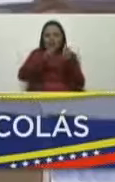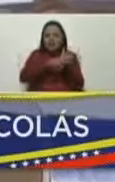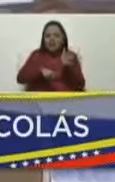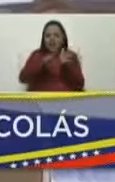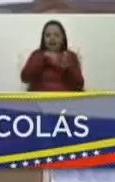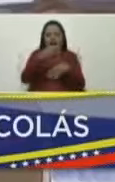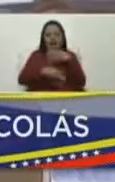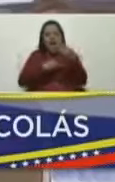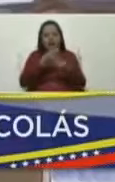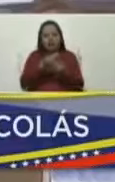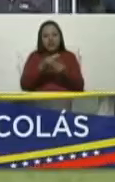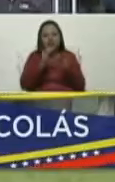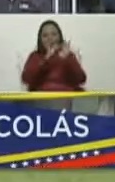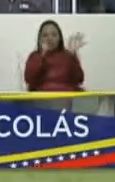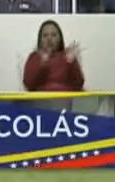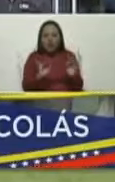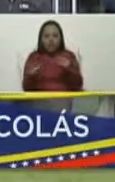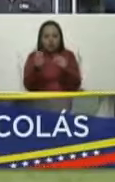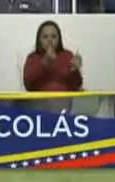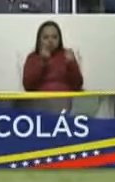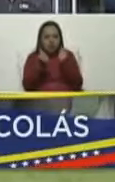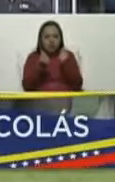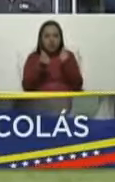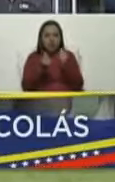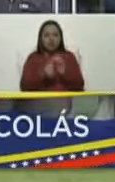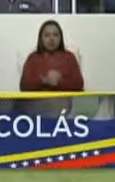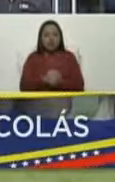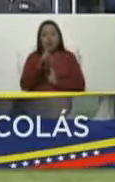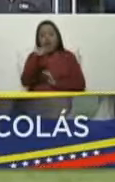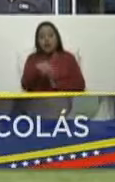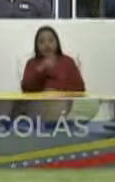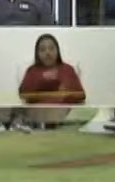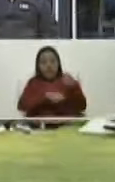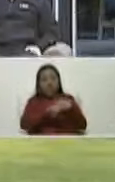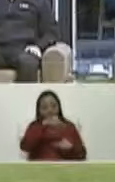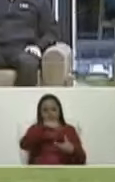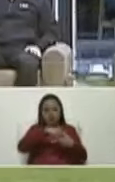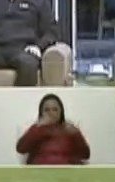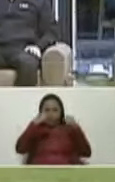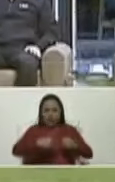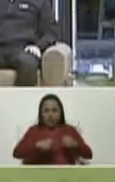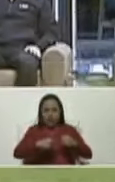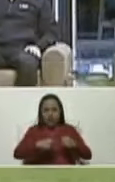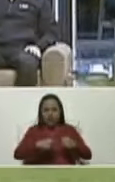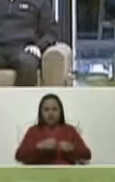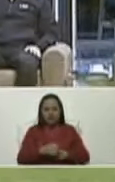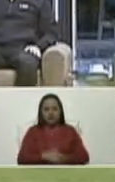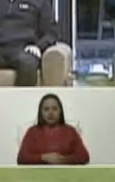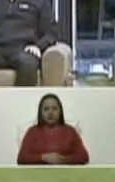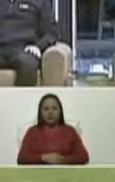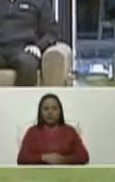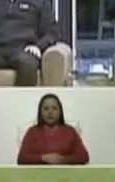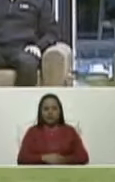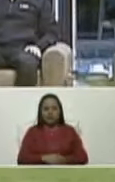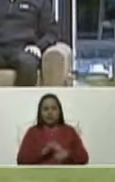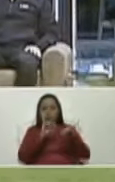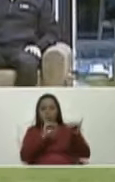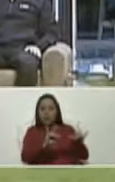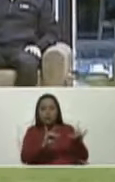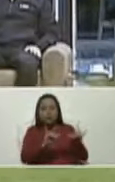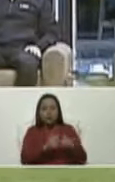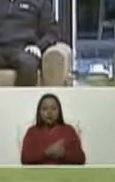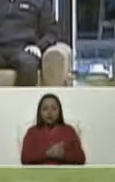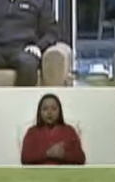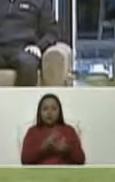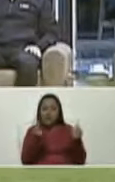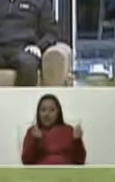un aparato de producción y un mercado interno robusto y poderoso. Así que cada dinero